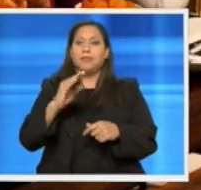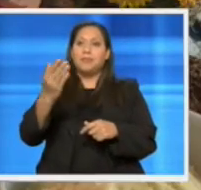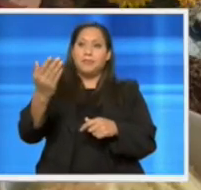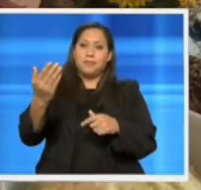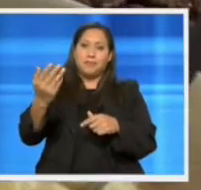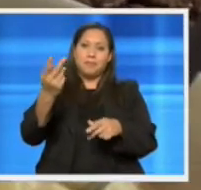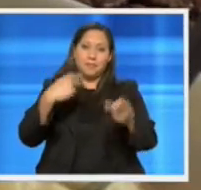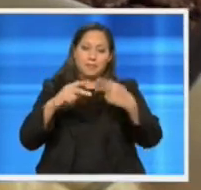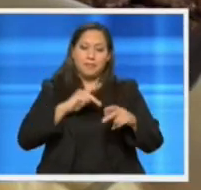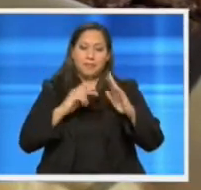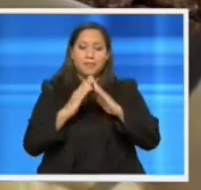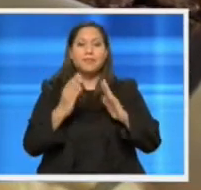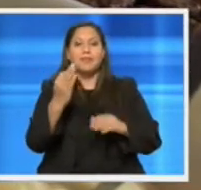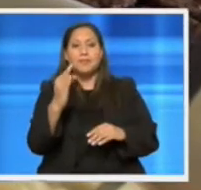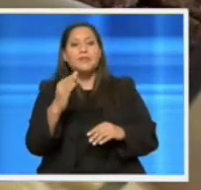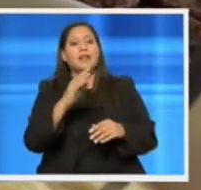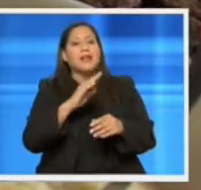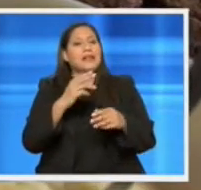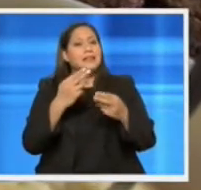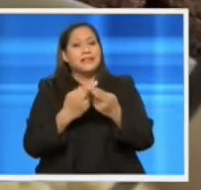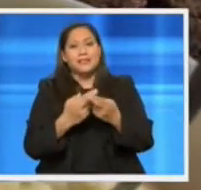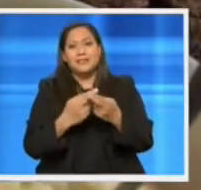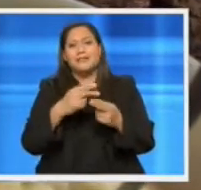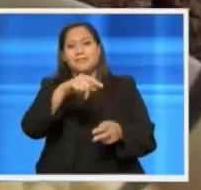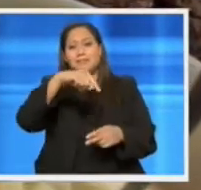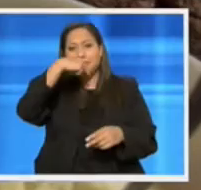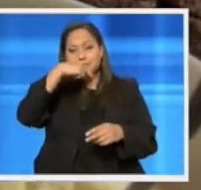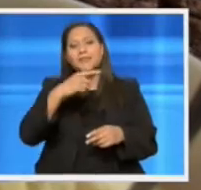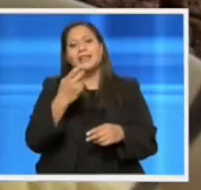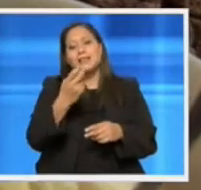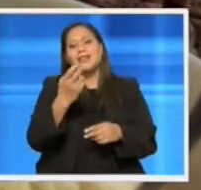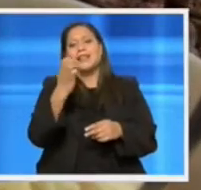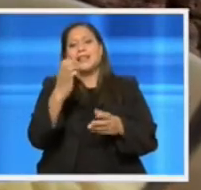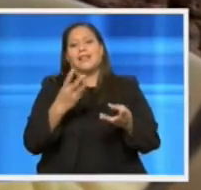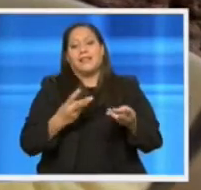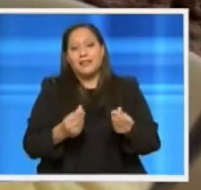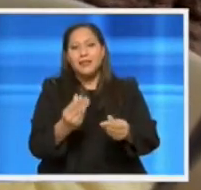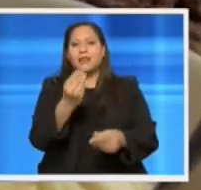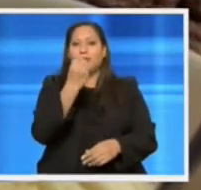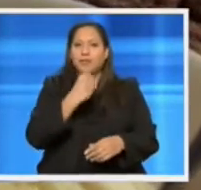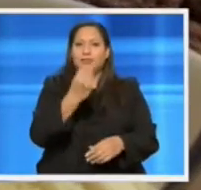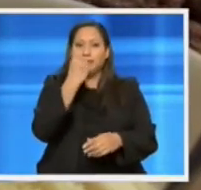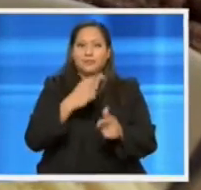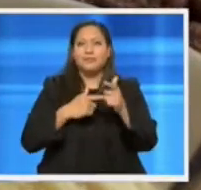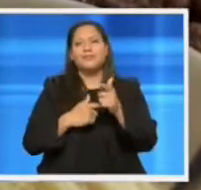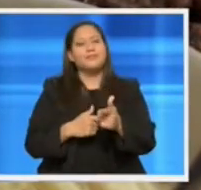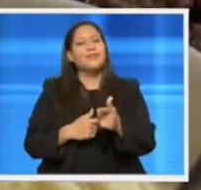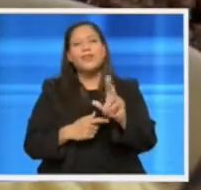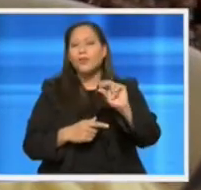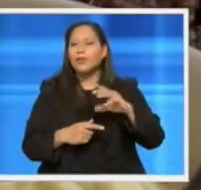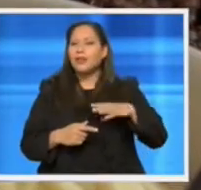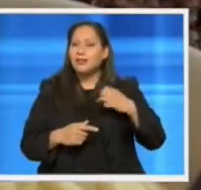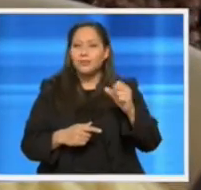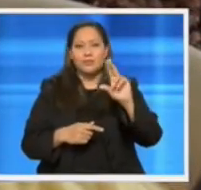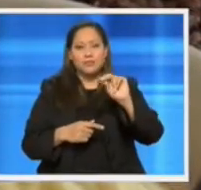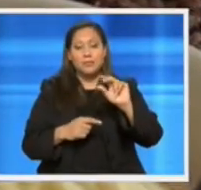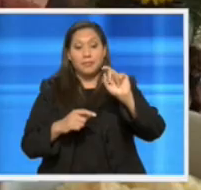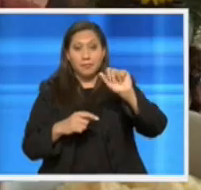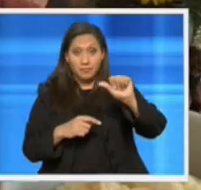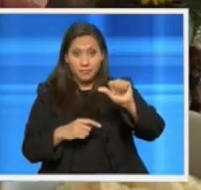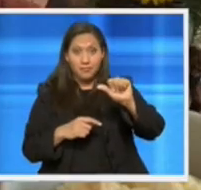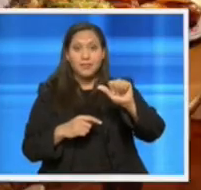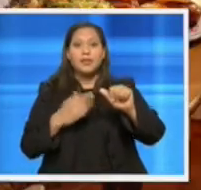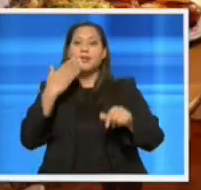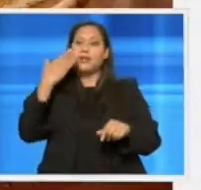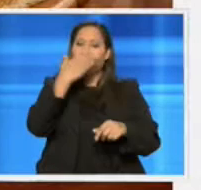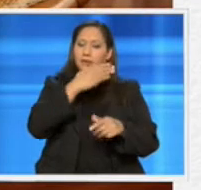seguimos comiendo pavo. Por eso en enero estamos bien gastados, porque nos Sí. la pasamos todavía comiendo, pero Ajá. traten de que no. Y el 26 regresamos a